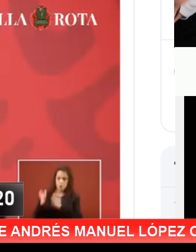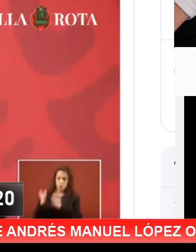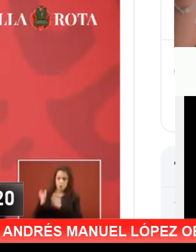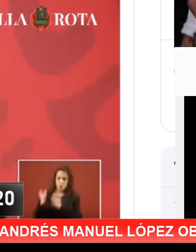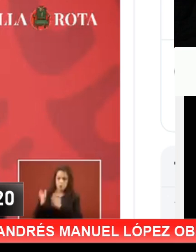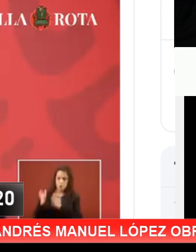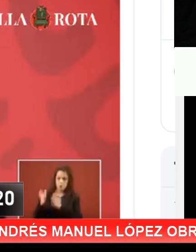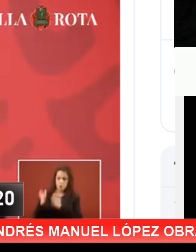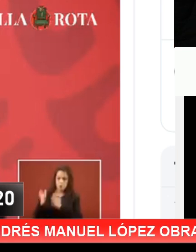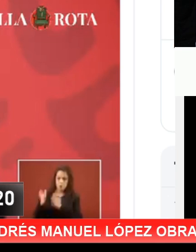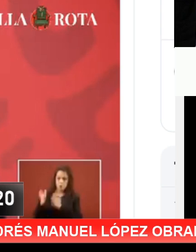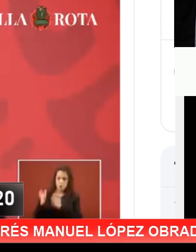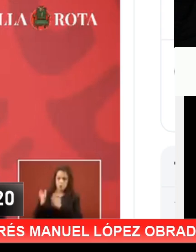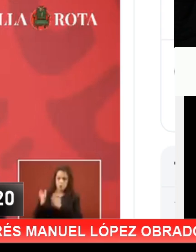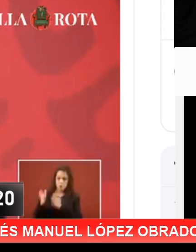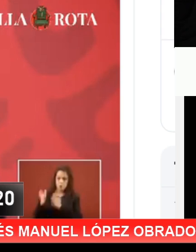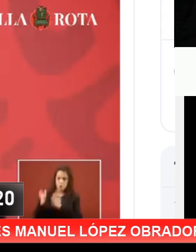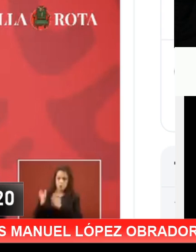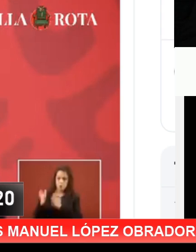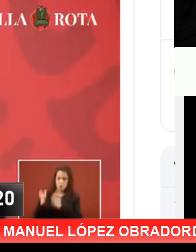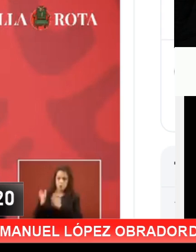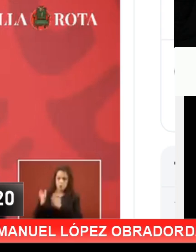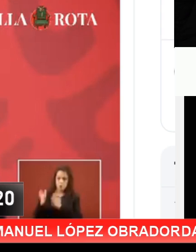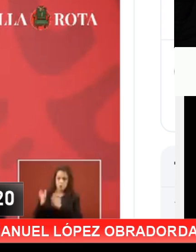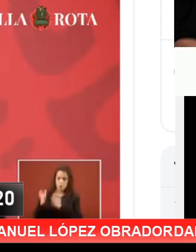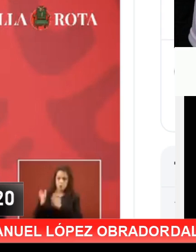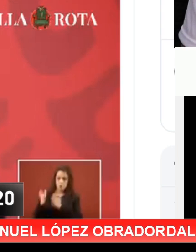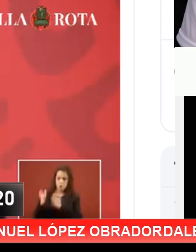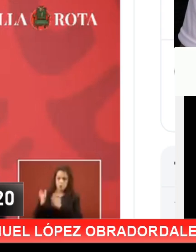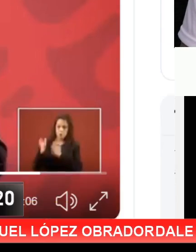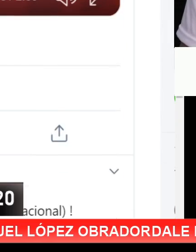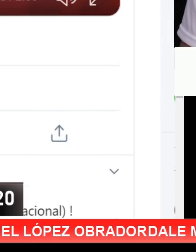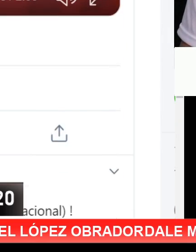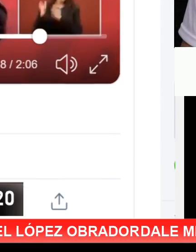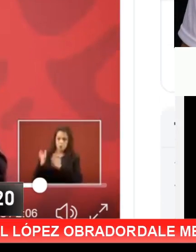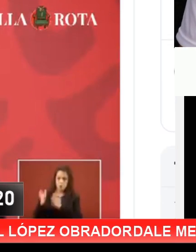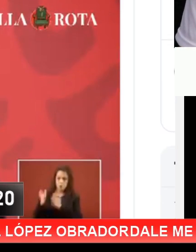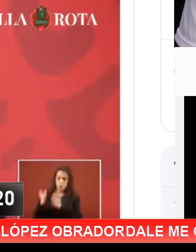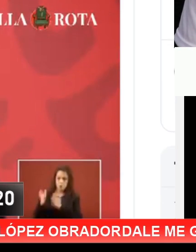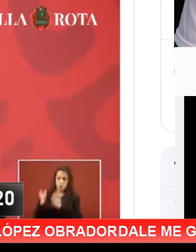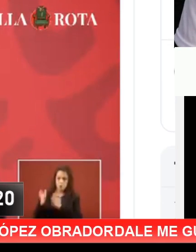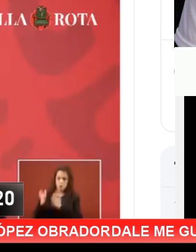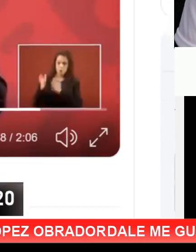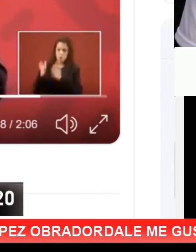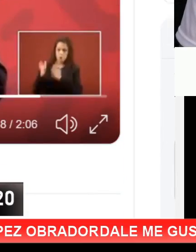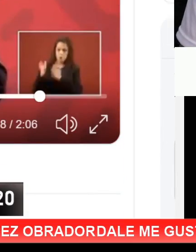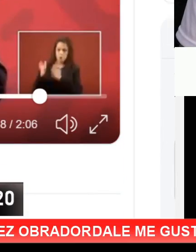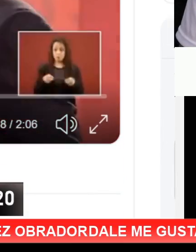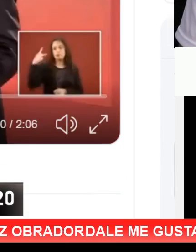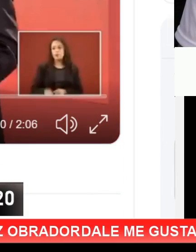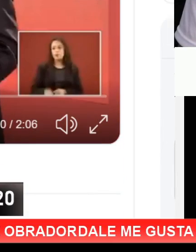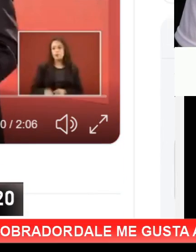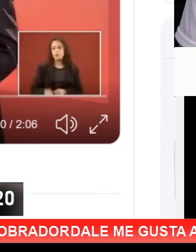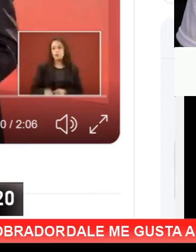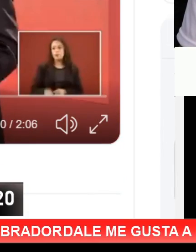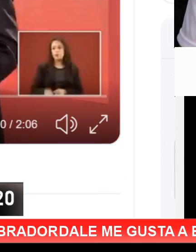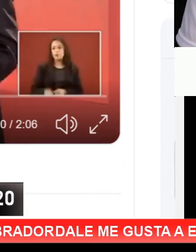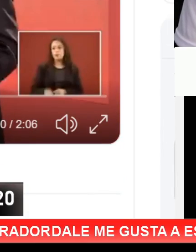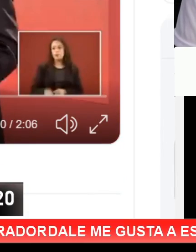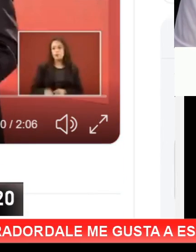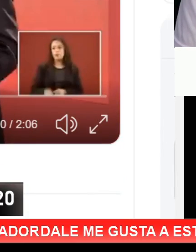es responsabilidad de ustedes. Y evidentemente ya se empezaron a rajar, pues ya no les gustan